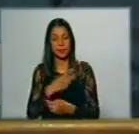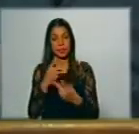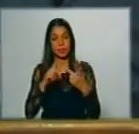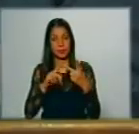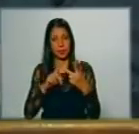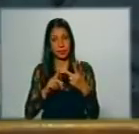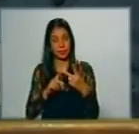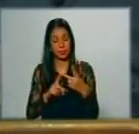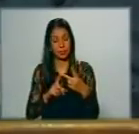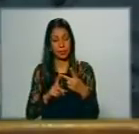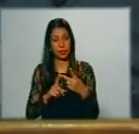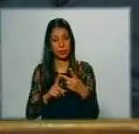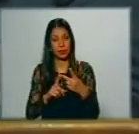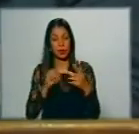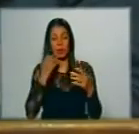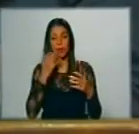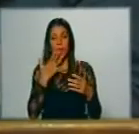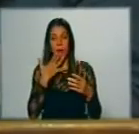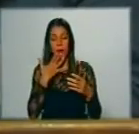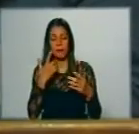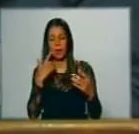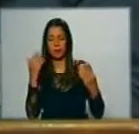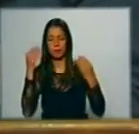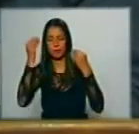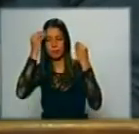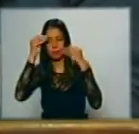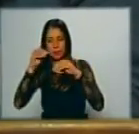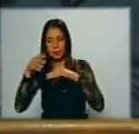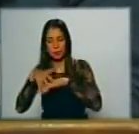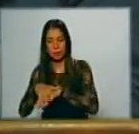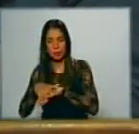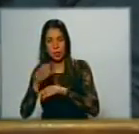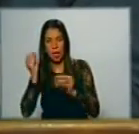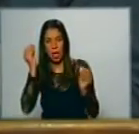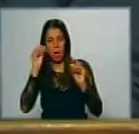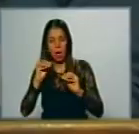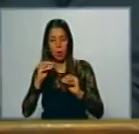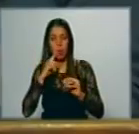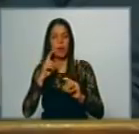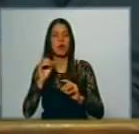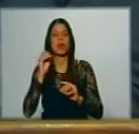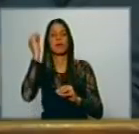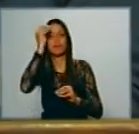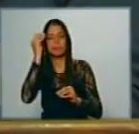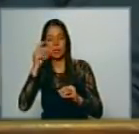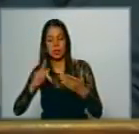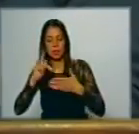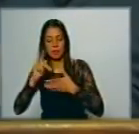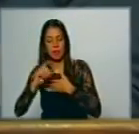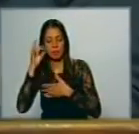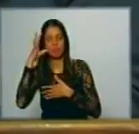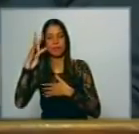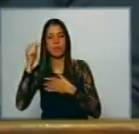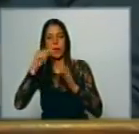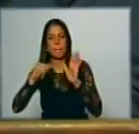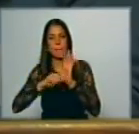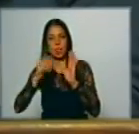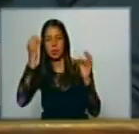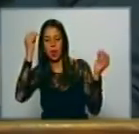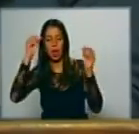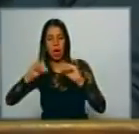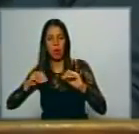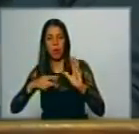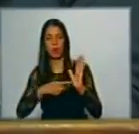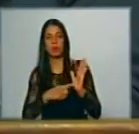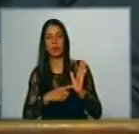que por su vinculación con el caso sometido a consideración para la determinación del precio de los bienes o